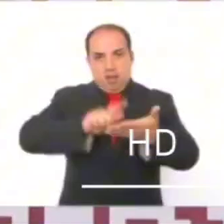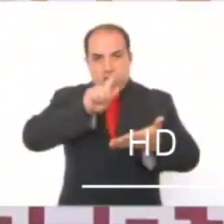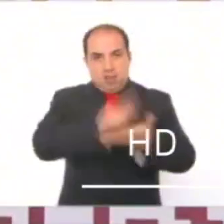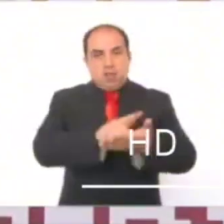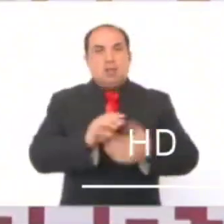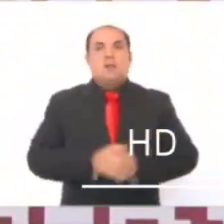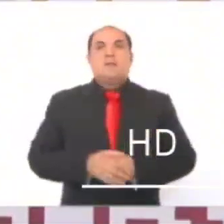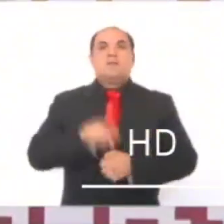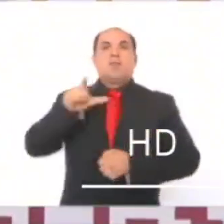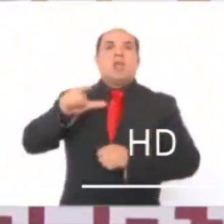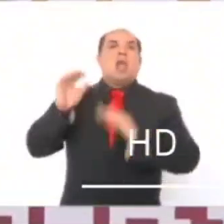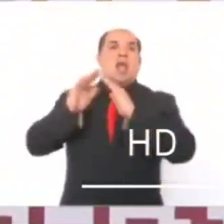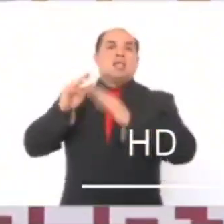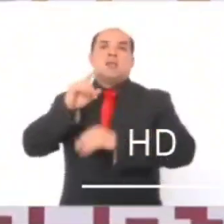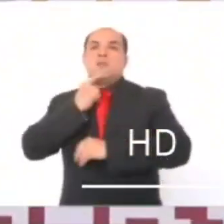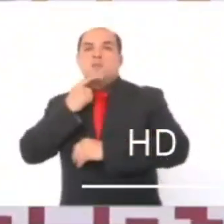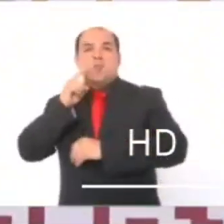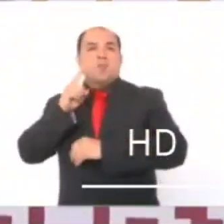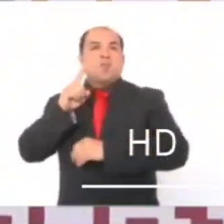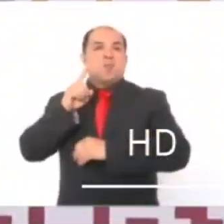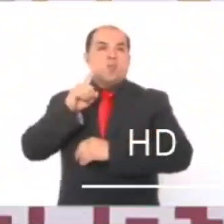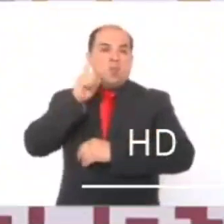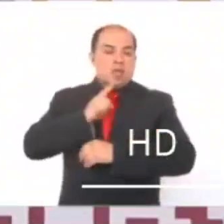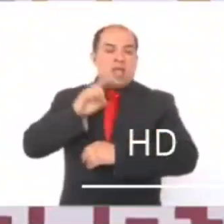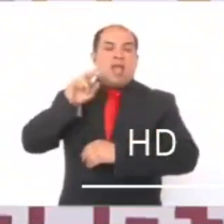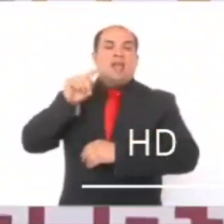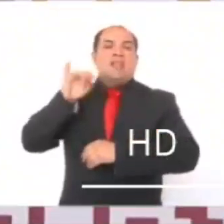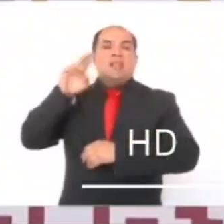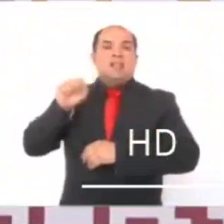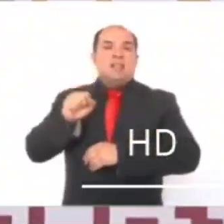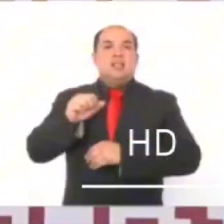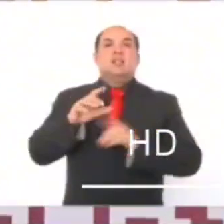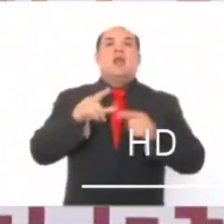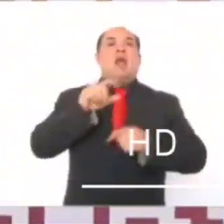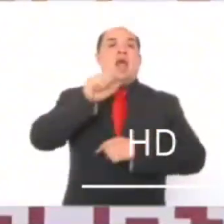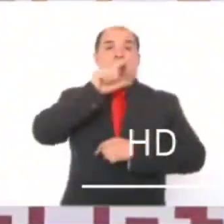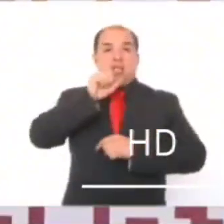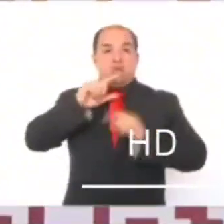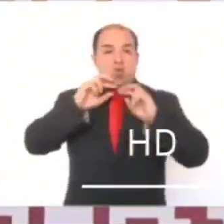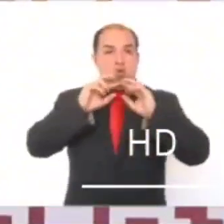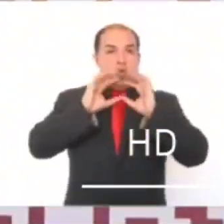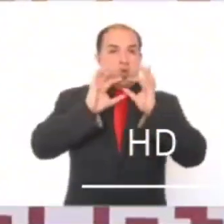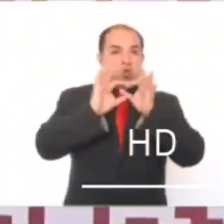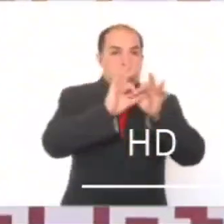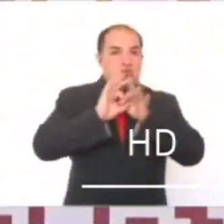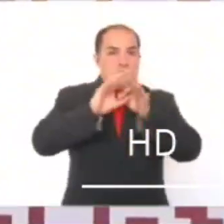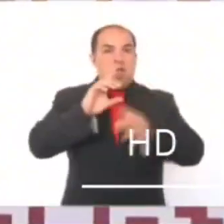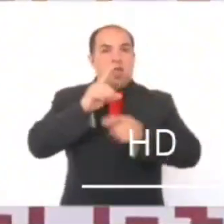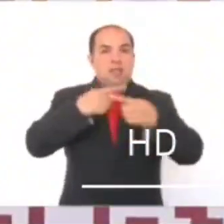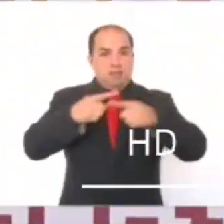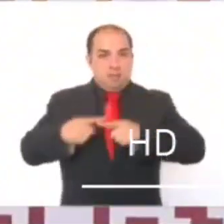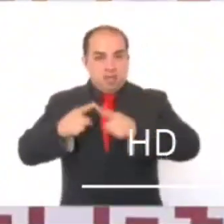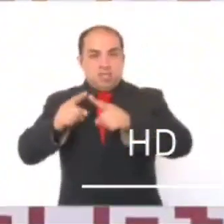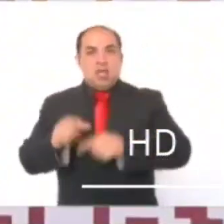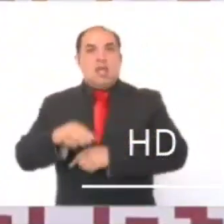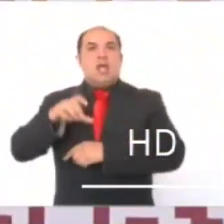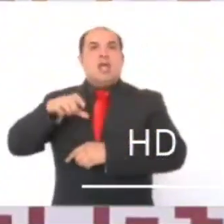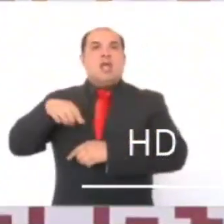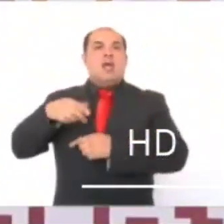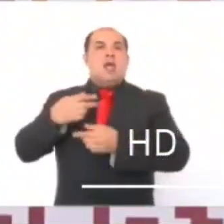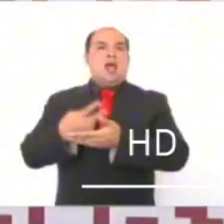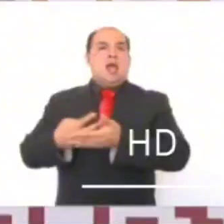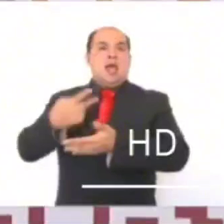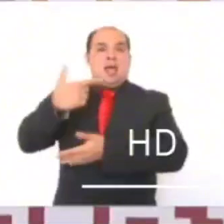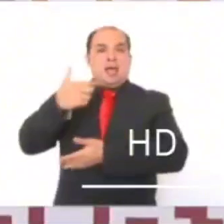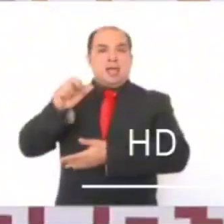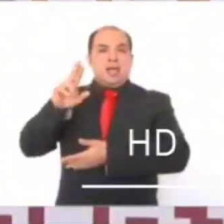las Muñecas Tiresias, a la Unión Diversa Jalisco, a Girl Up, ONU México, a la Fundación